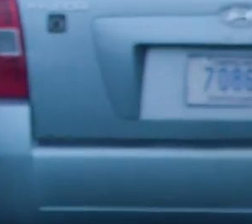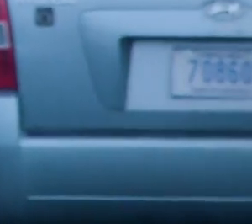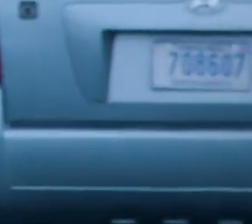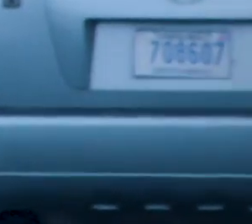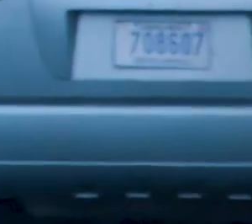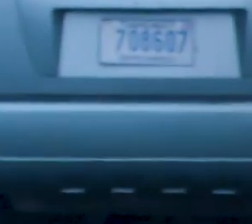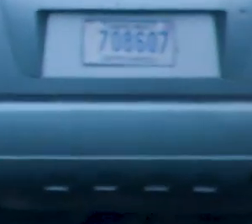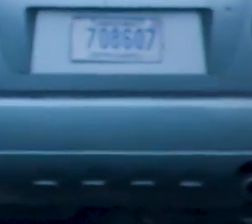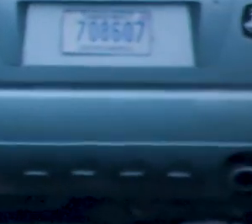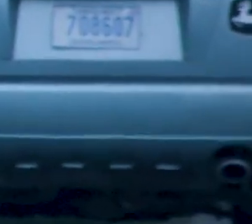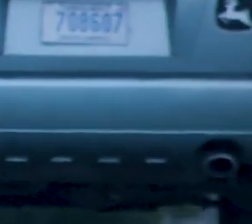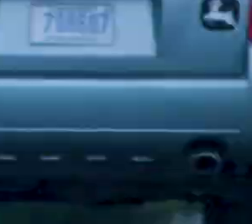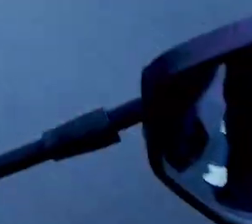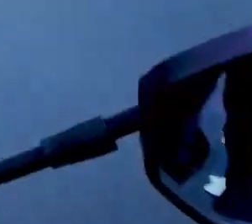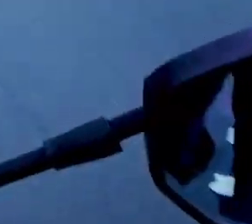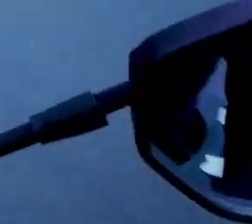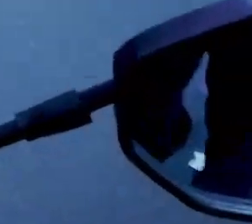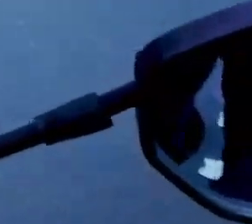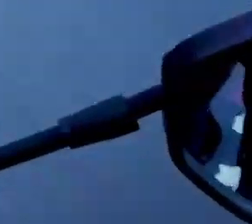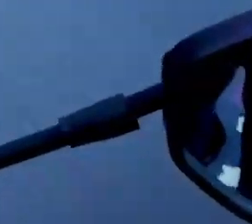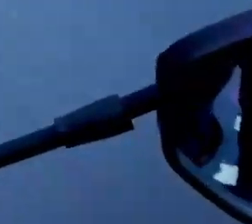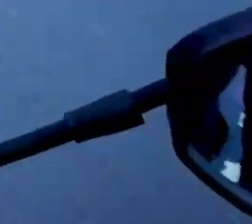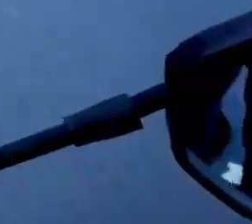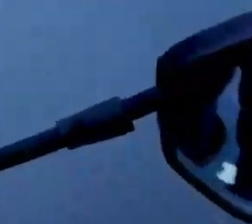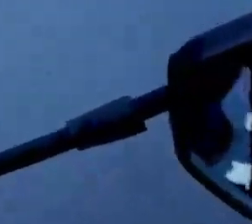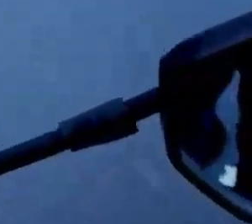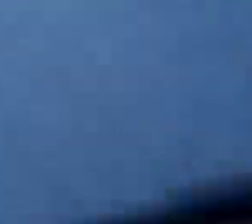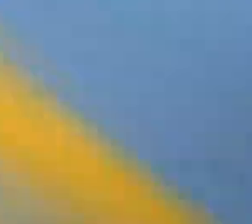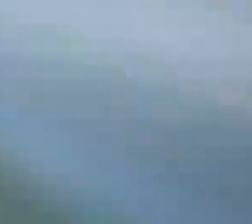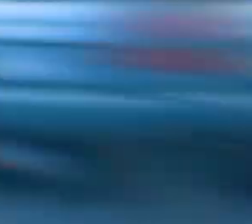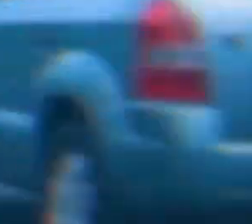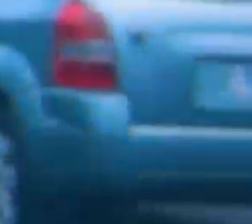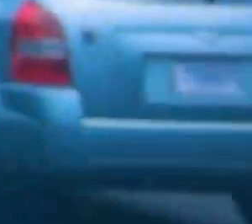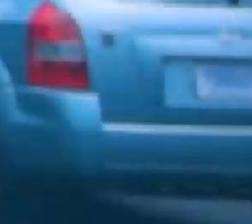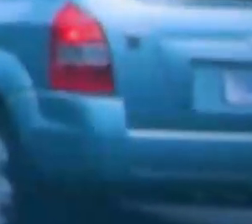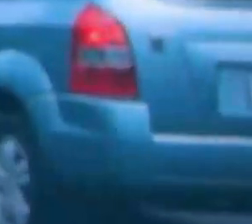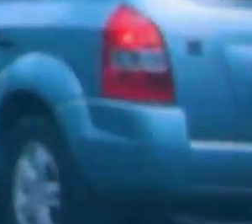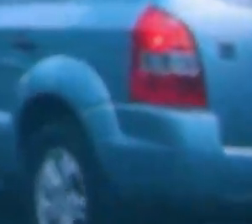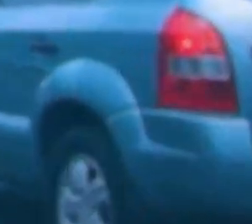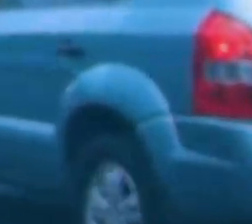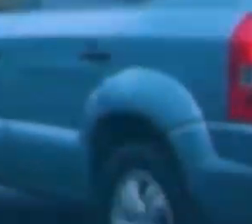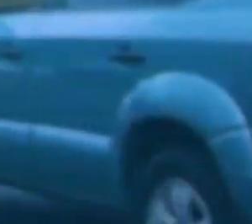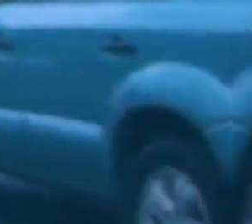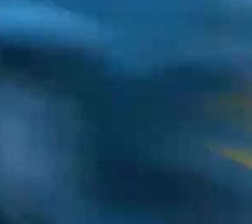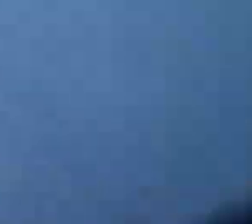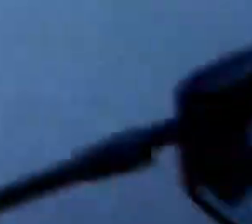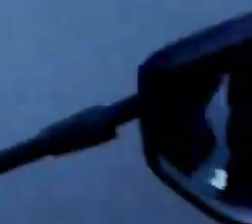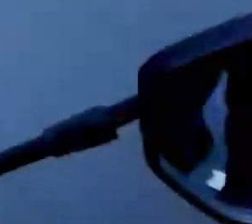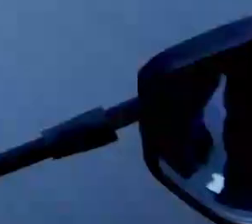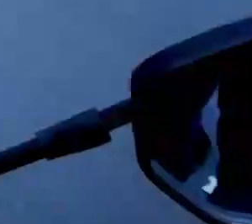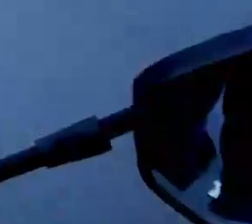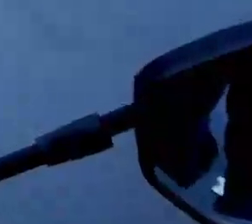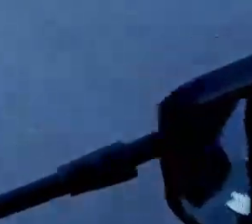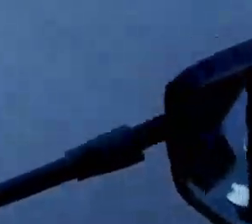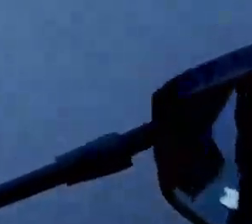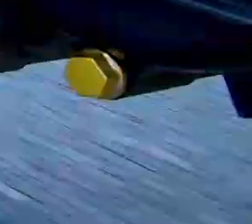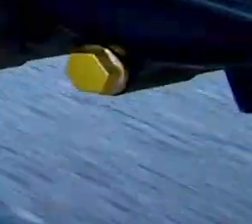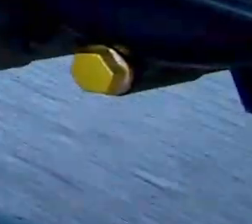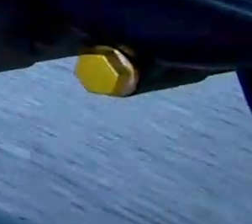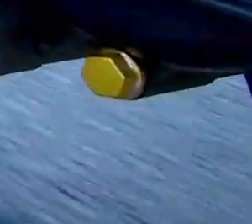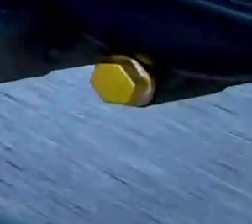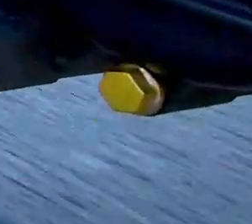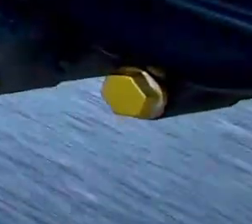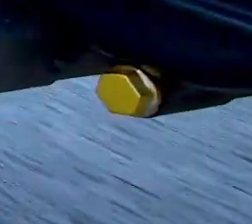Al conducir tu motocicleta en autopista, debes estar atento a lo que sucede adelante. Esto te permitirá anticipar situaciones de riesgo para compresionar y